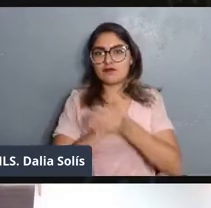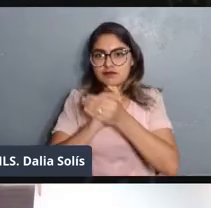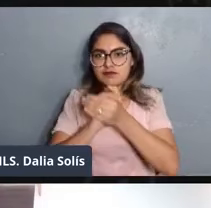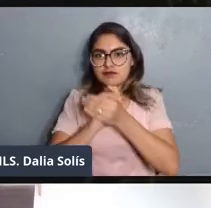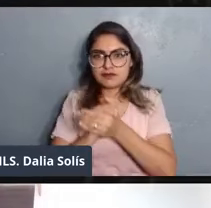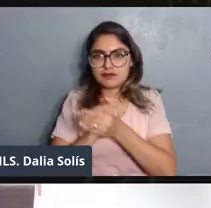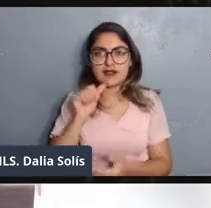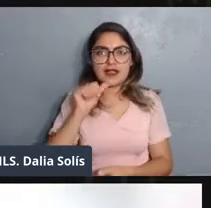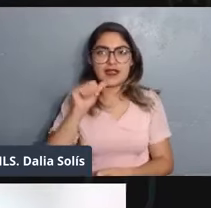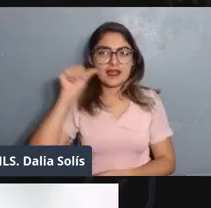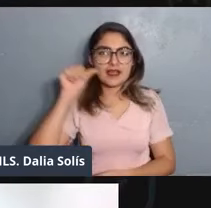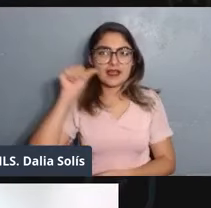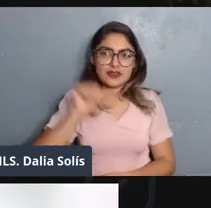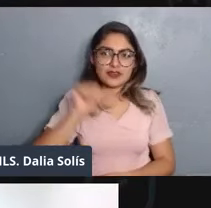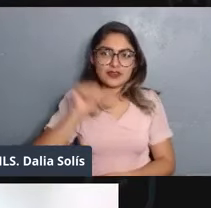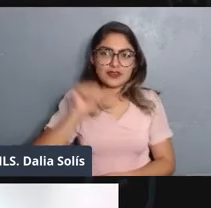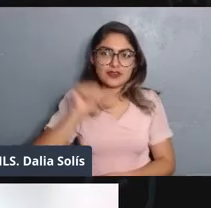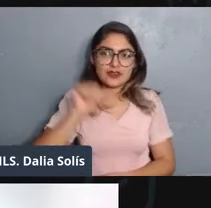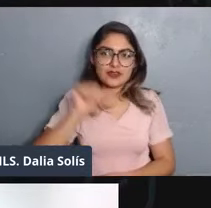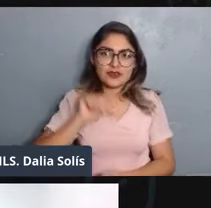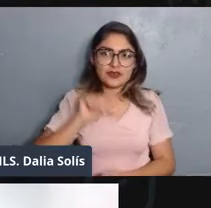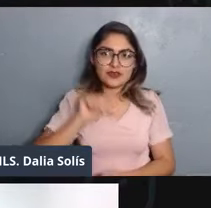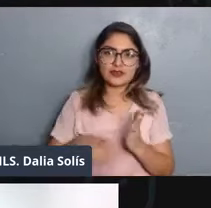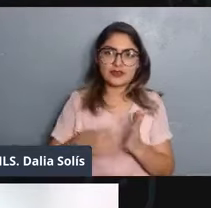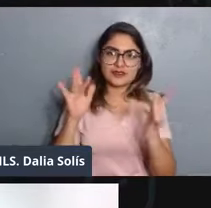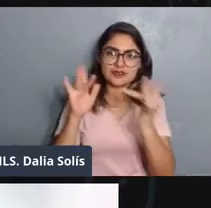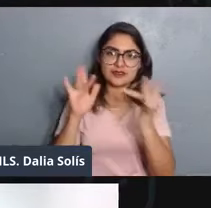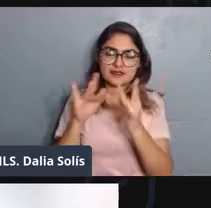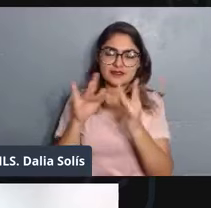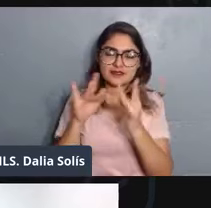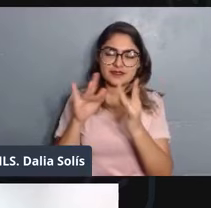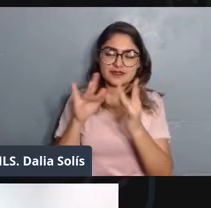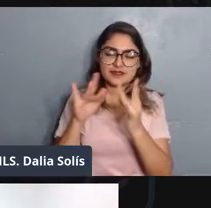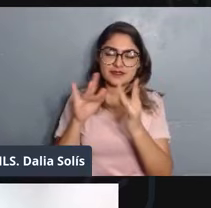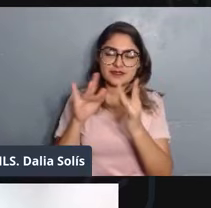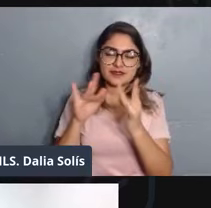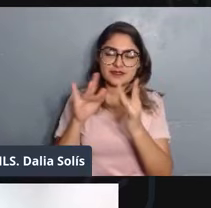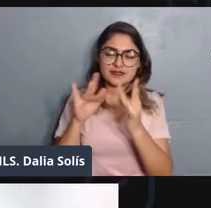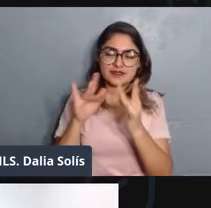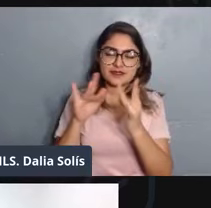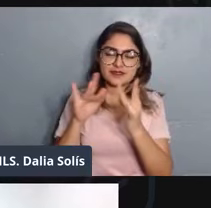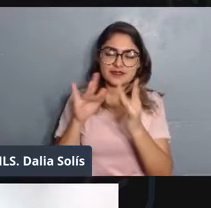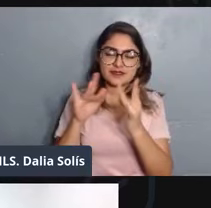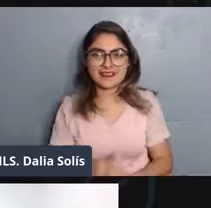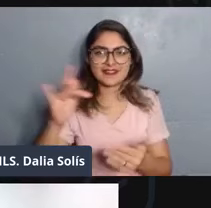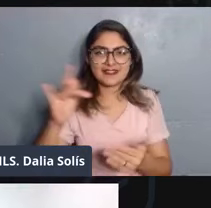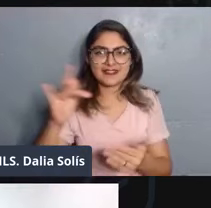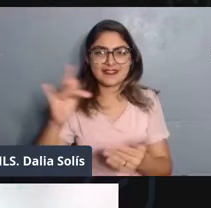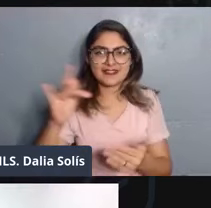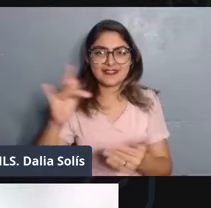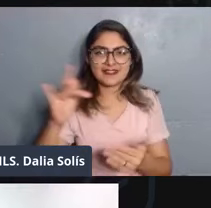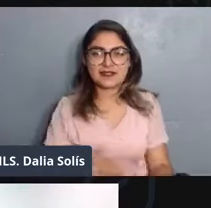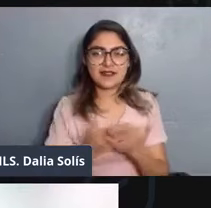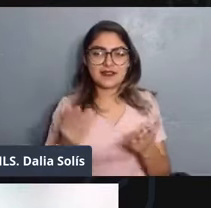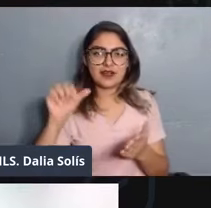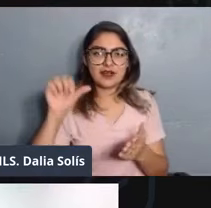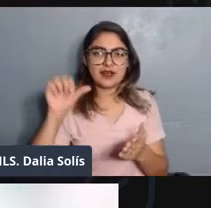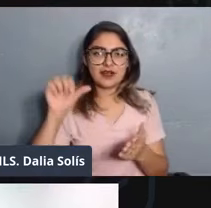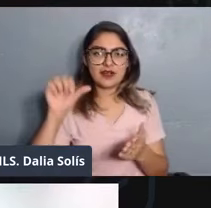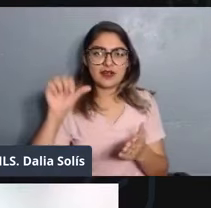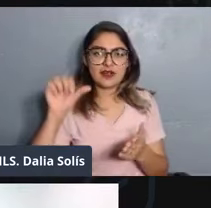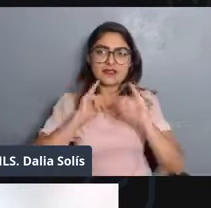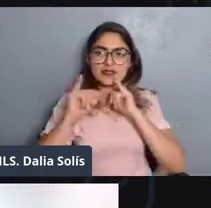bajo. Y hoy en el primer bloque estará Dalia Solís interpretando en lengua de señas mexicana, alternando con Cristina